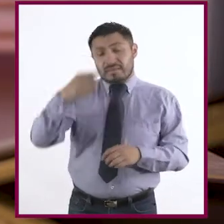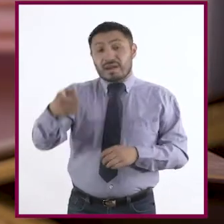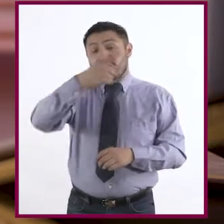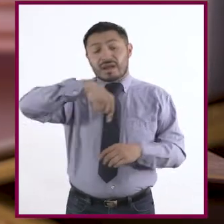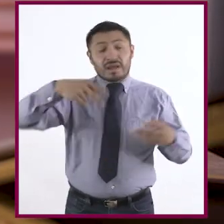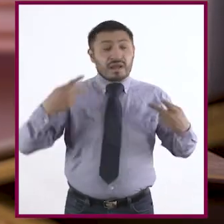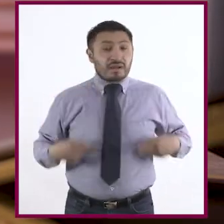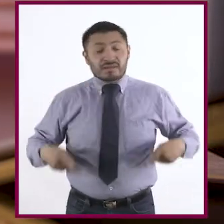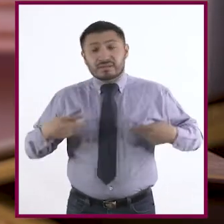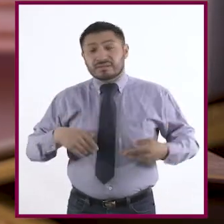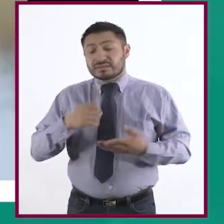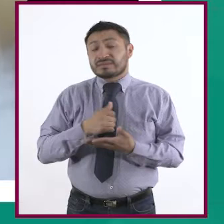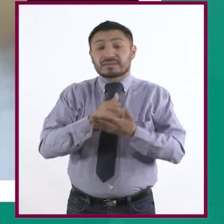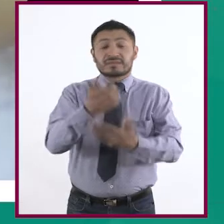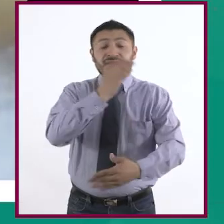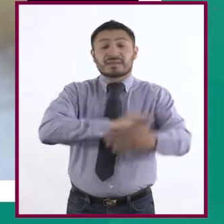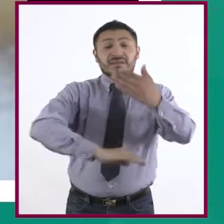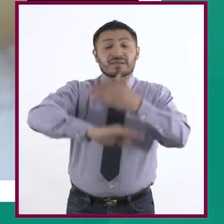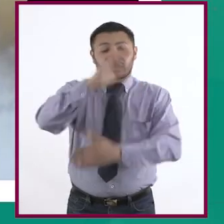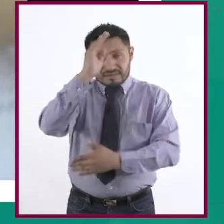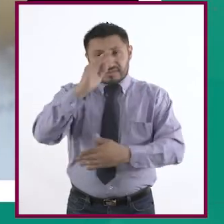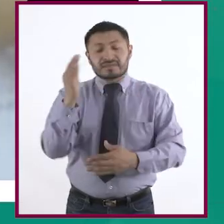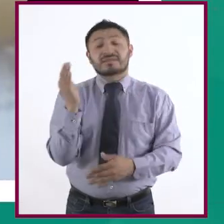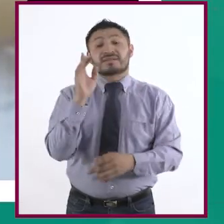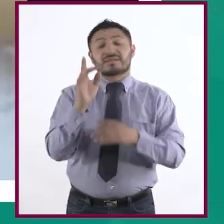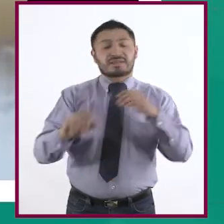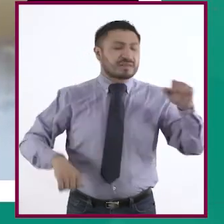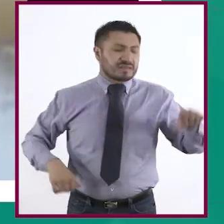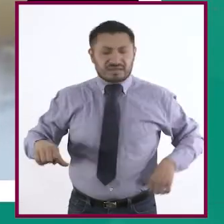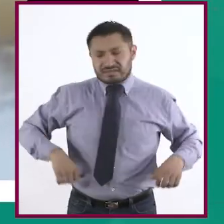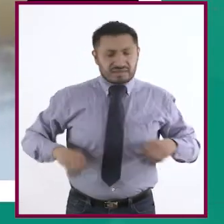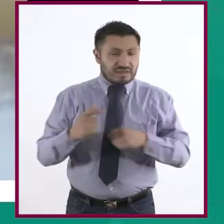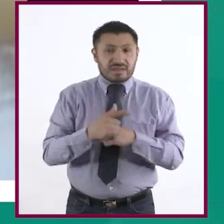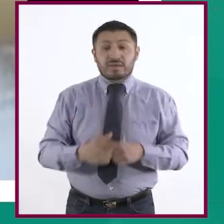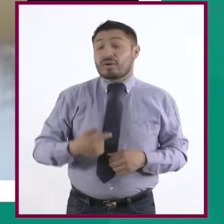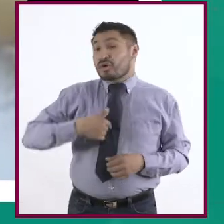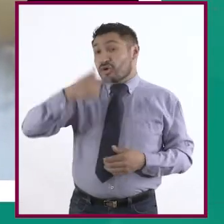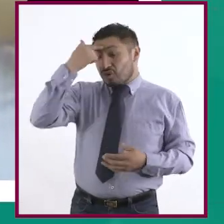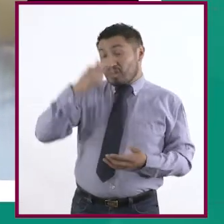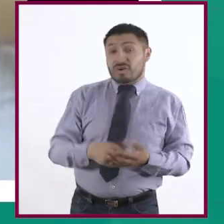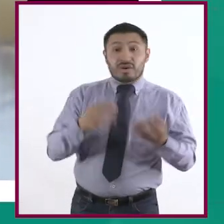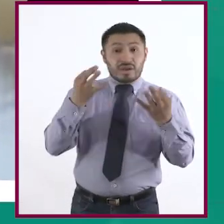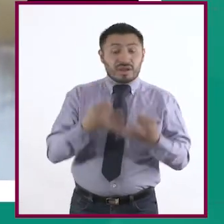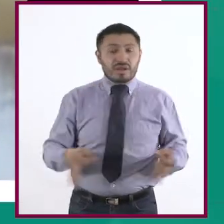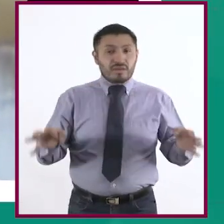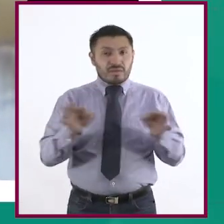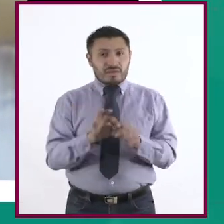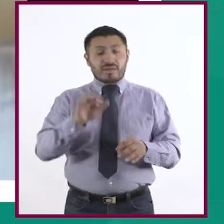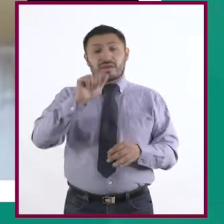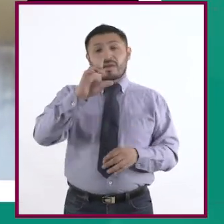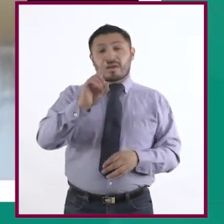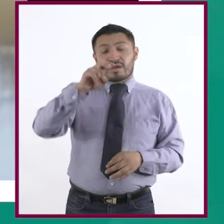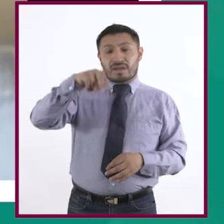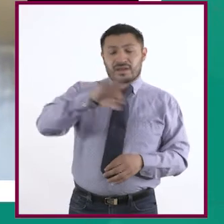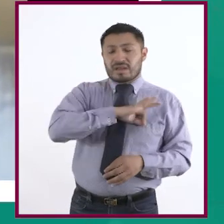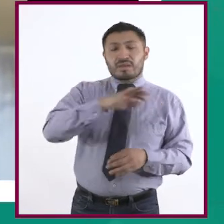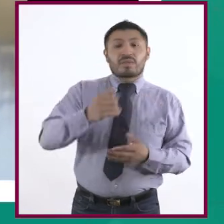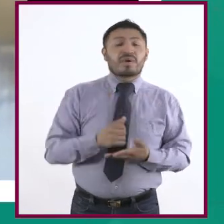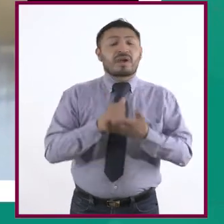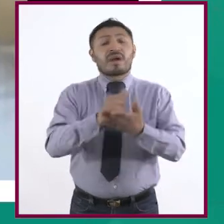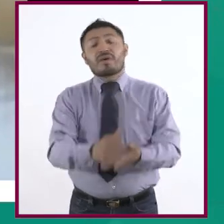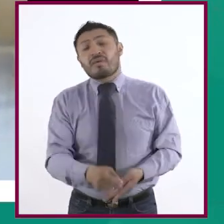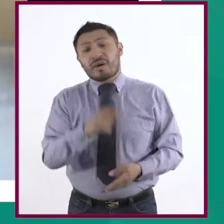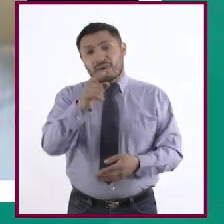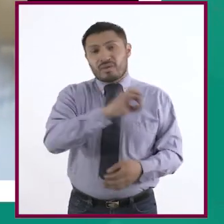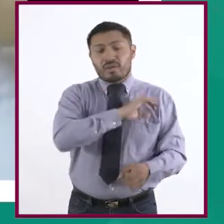talentosa para alguna actividad? La herencia genética interviene en gran medida, ya que puede ayudarnos a mejorar las posibilidades